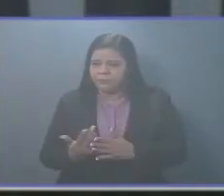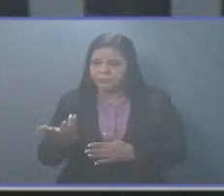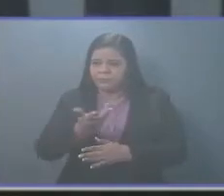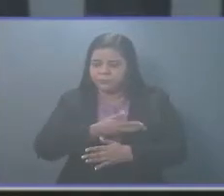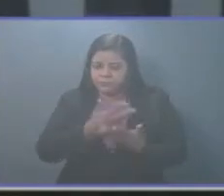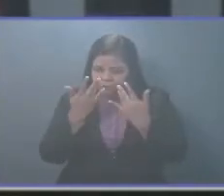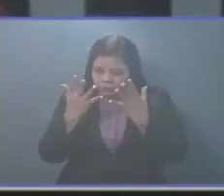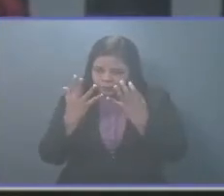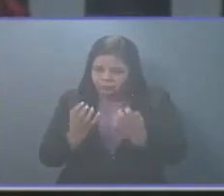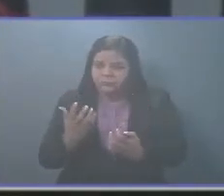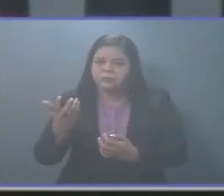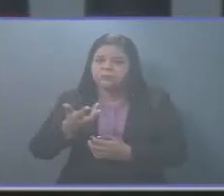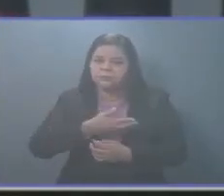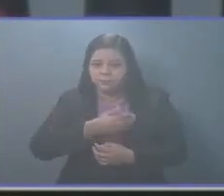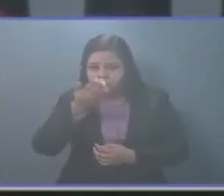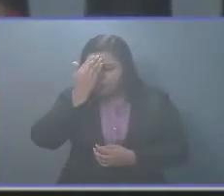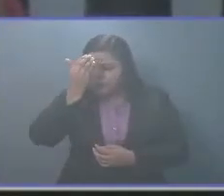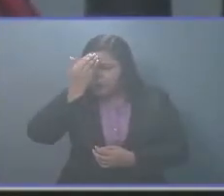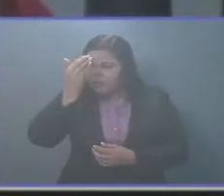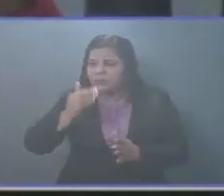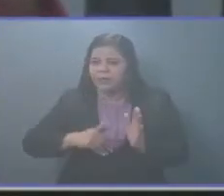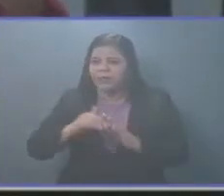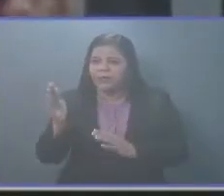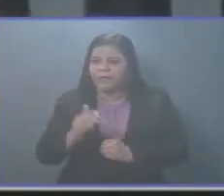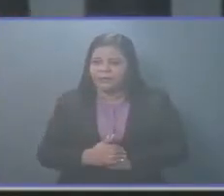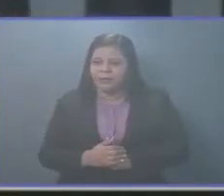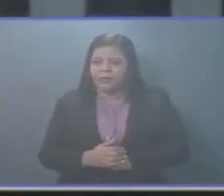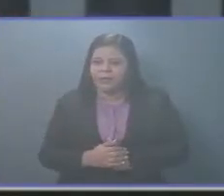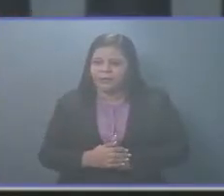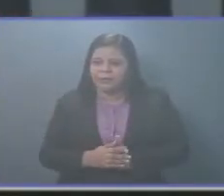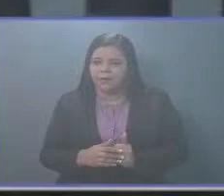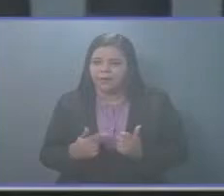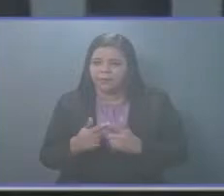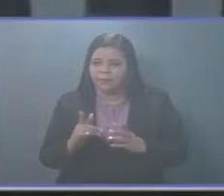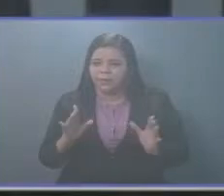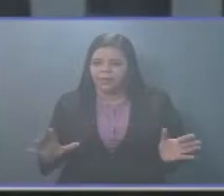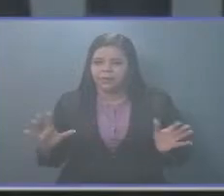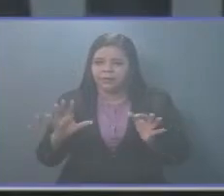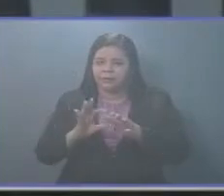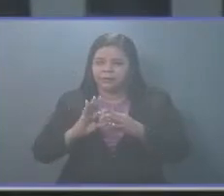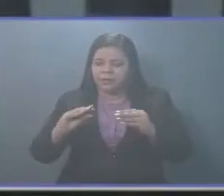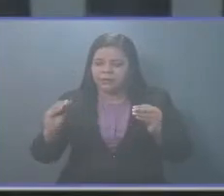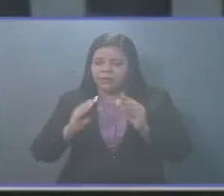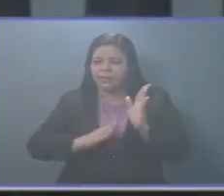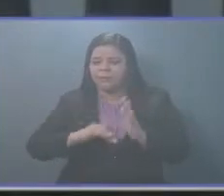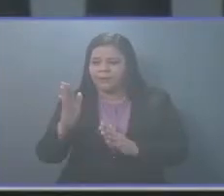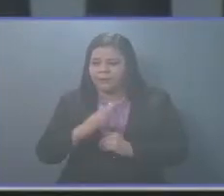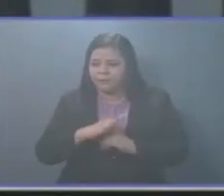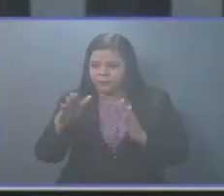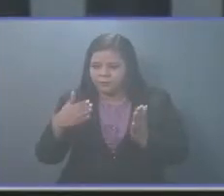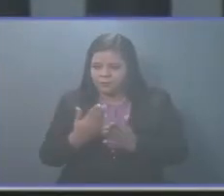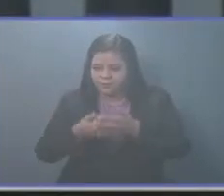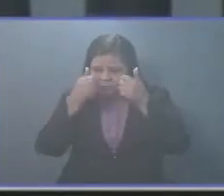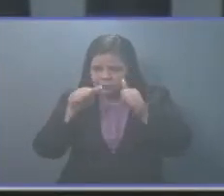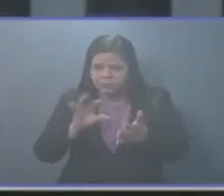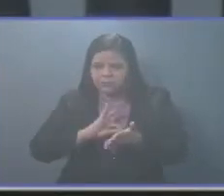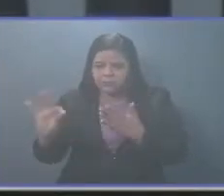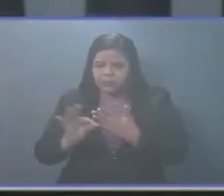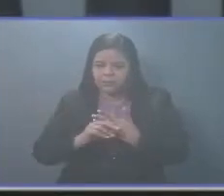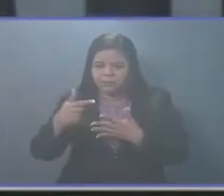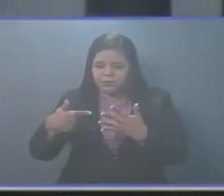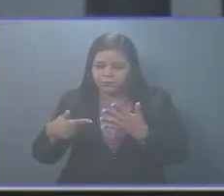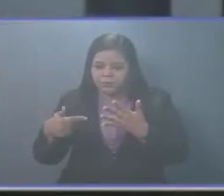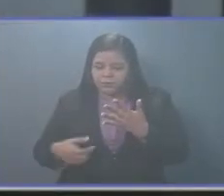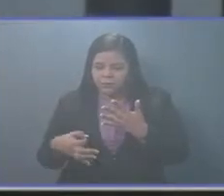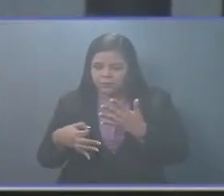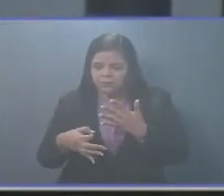FERRE que no fueron aplicados realmente mediante el procedimiento de ley. Voy a dar